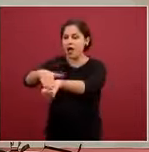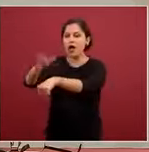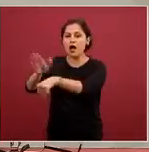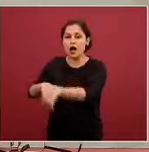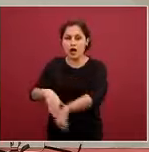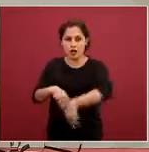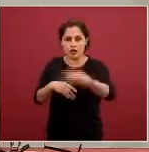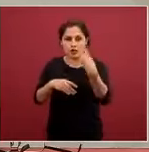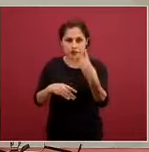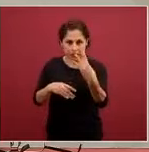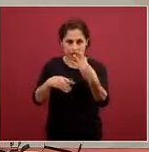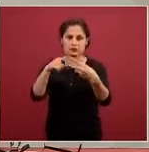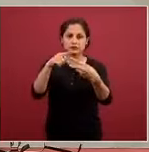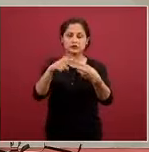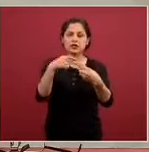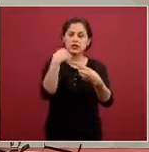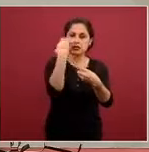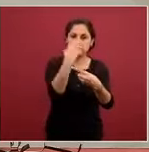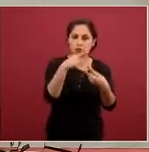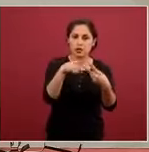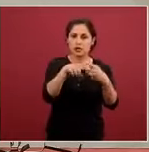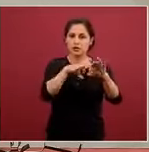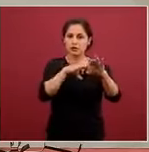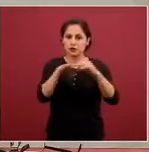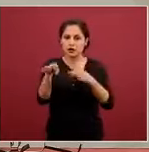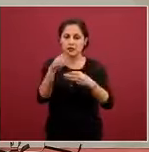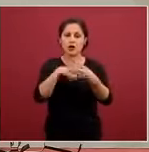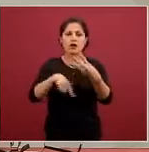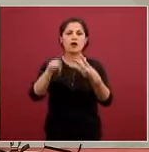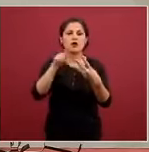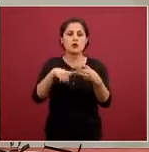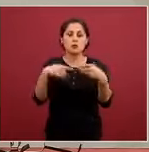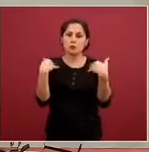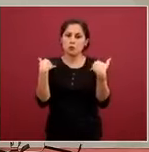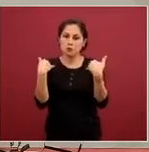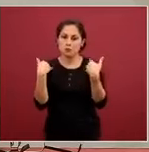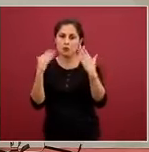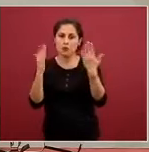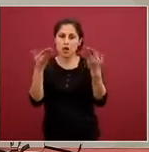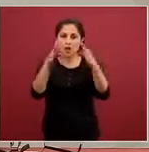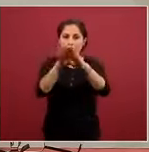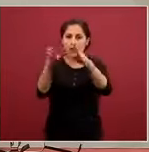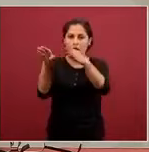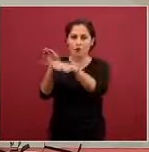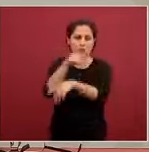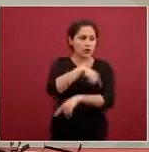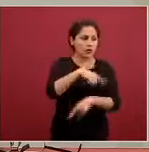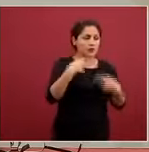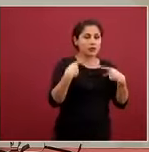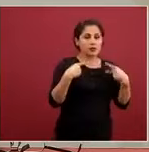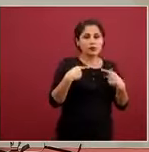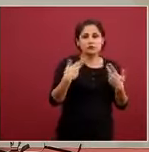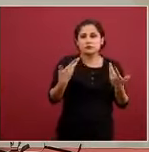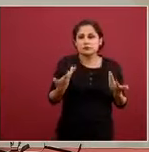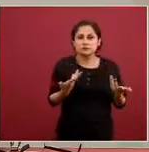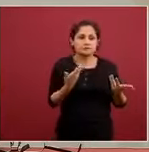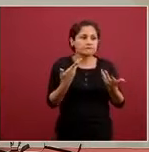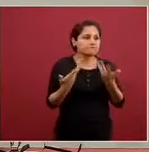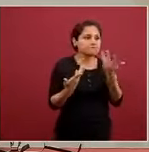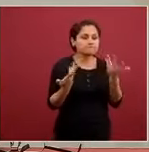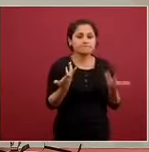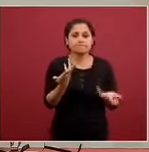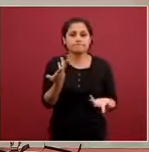personas salgan. Pero si no tienen que llevar a los niños a la escuela, no tienen que ir a trabajar y todos los sitios de recreación están